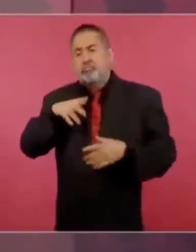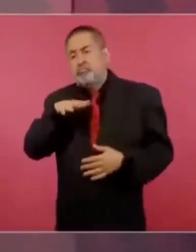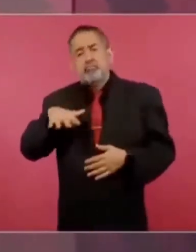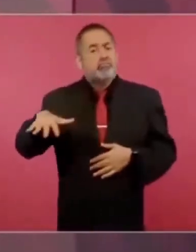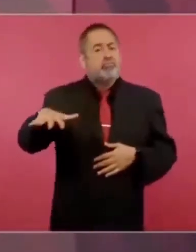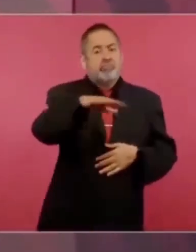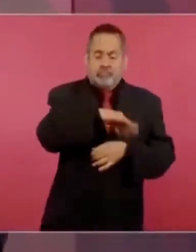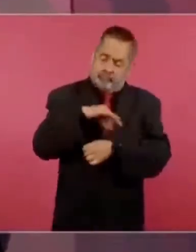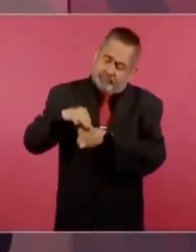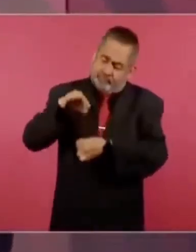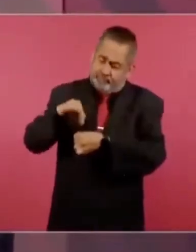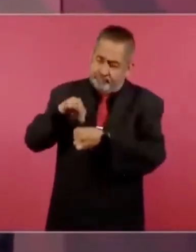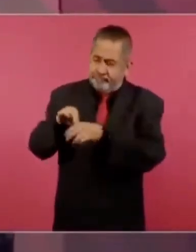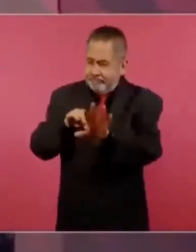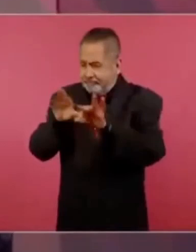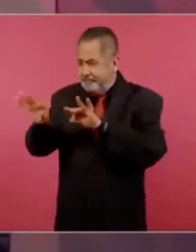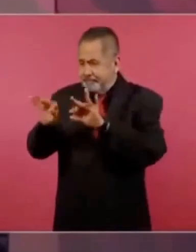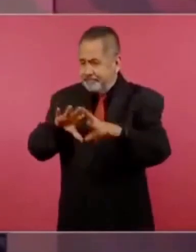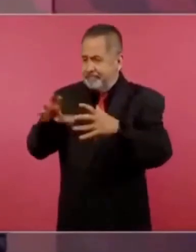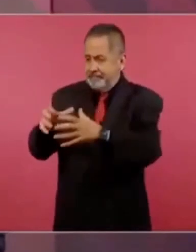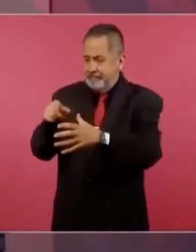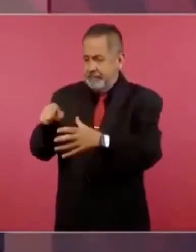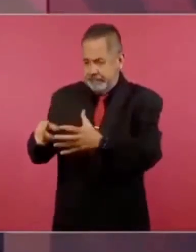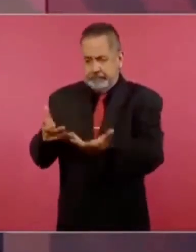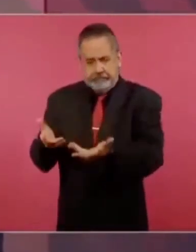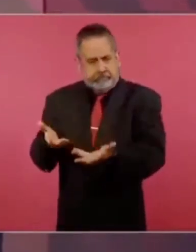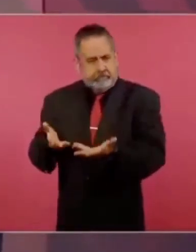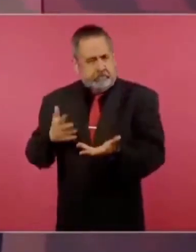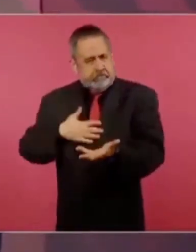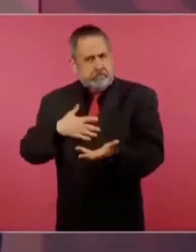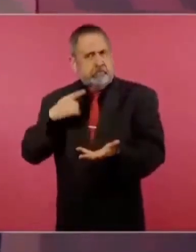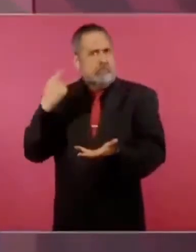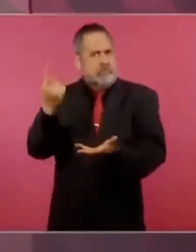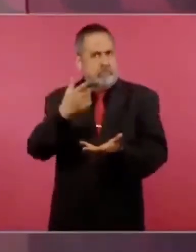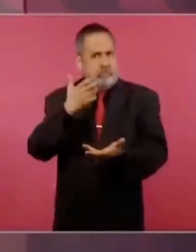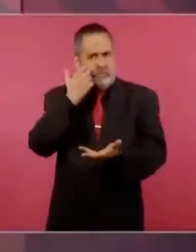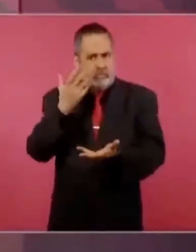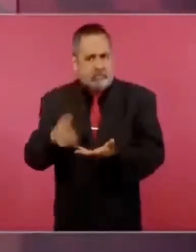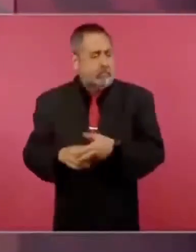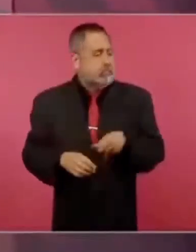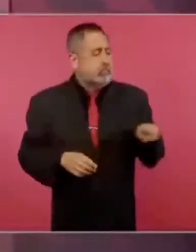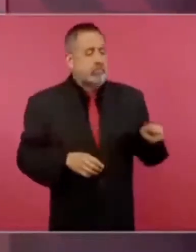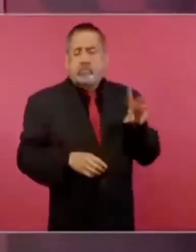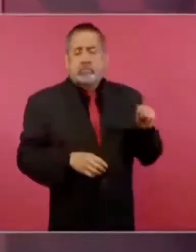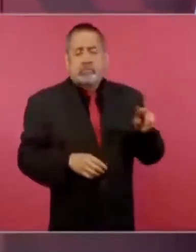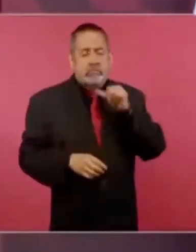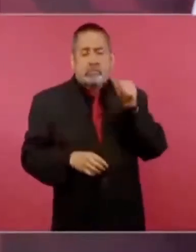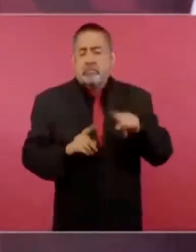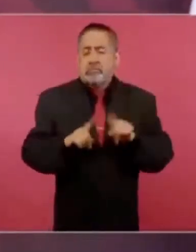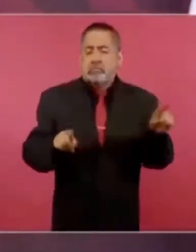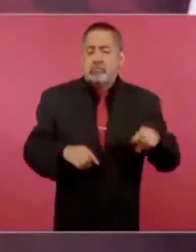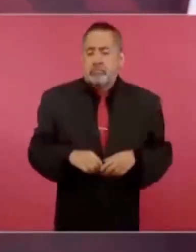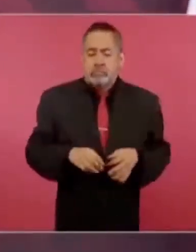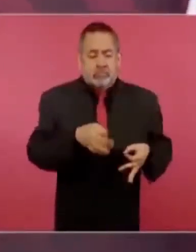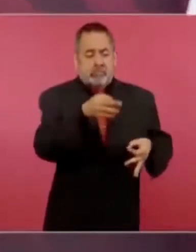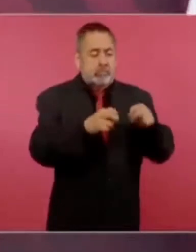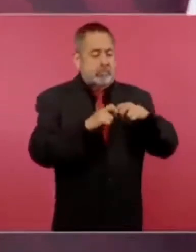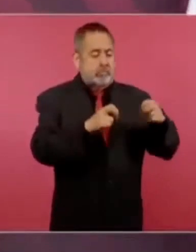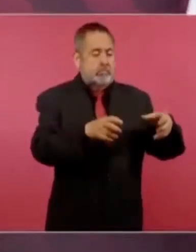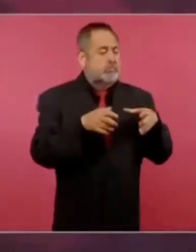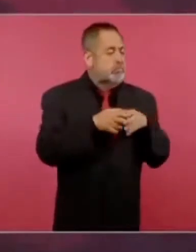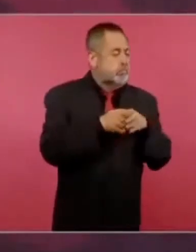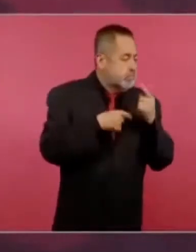electos por el pueblo los diputados y los senadores lo que no pasa con los integrantes del